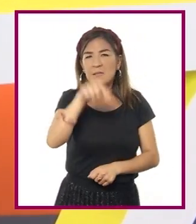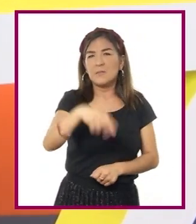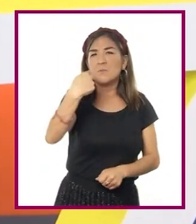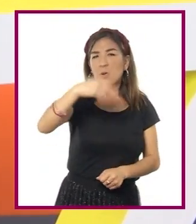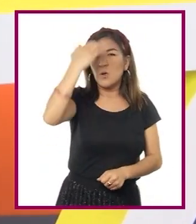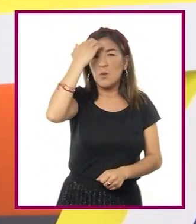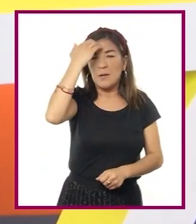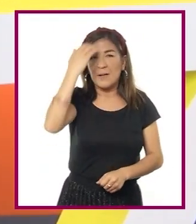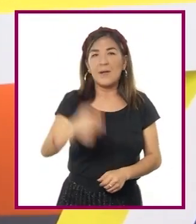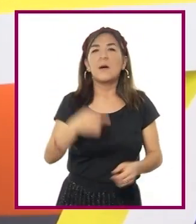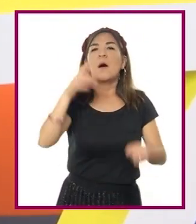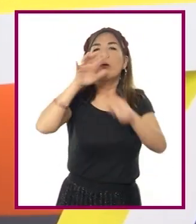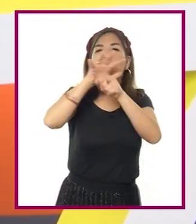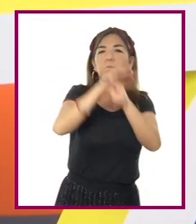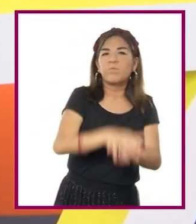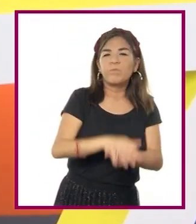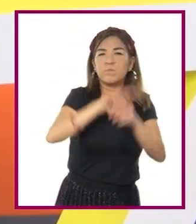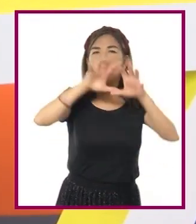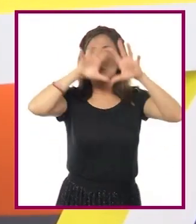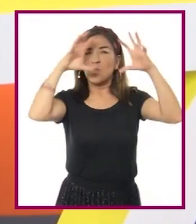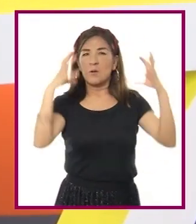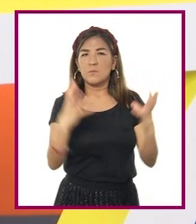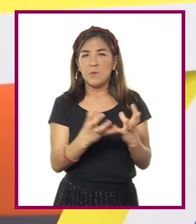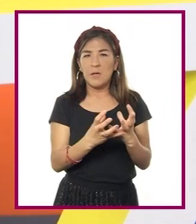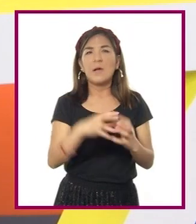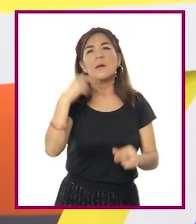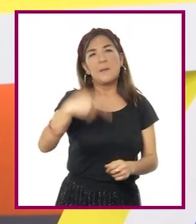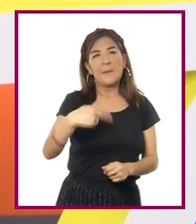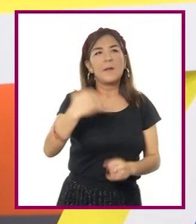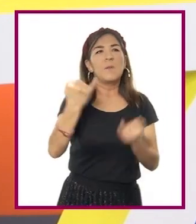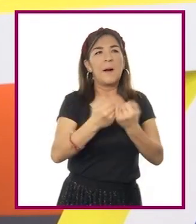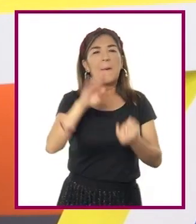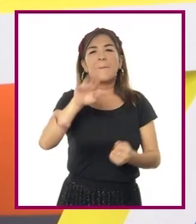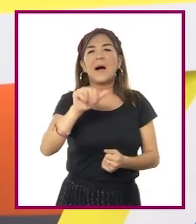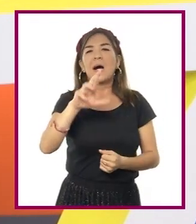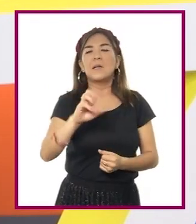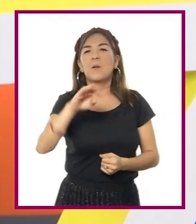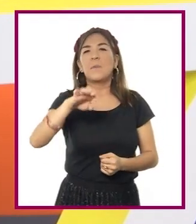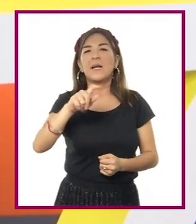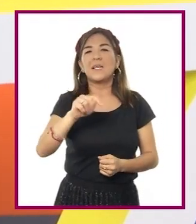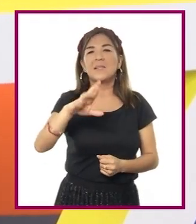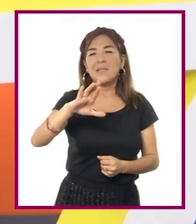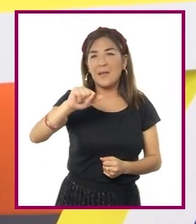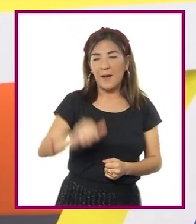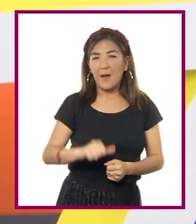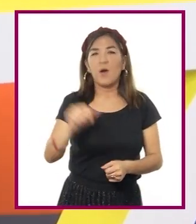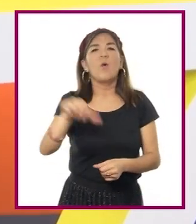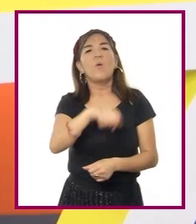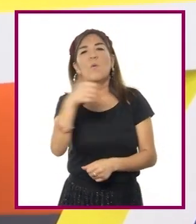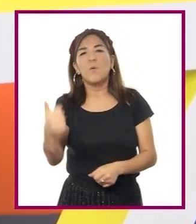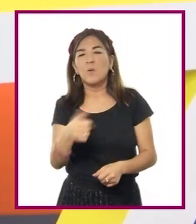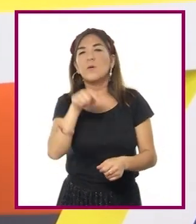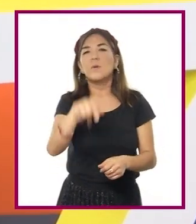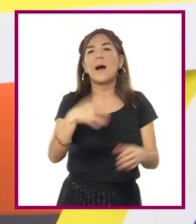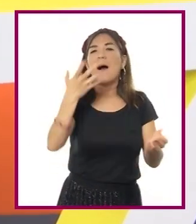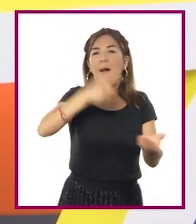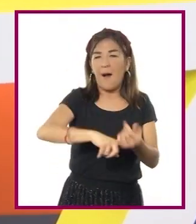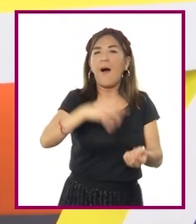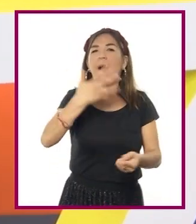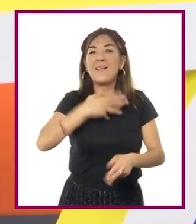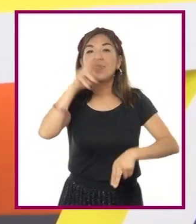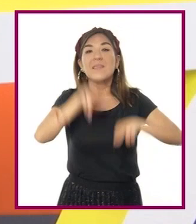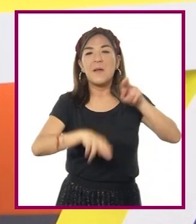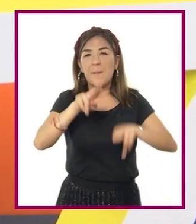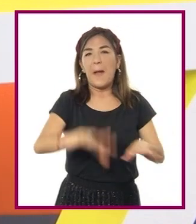como presión atmosférica o barométrica, y que la mayor presión atmosférica es la que hay al nivel